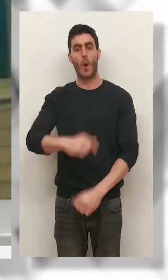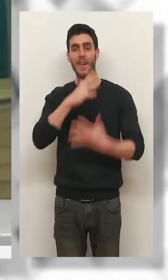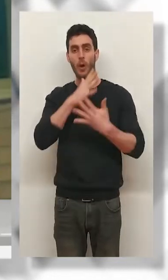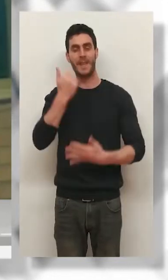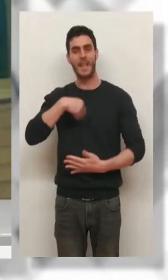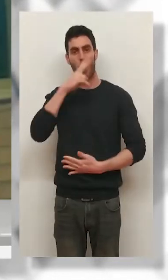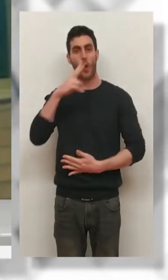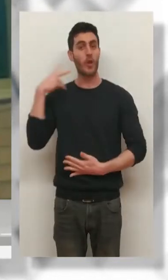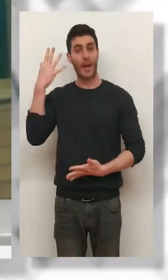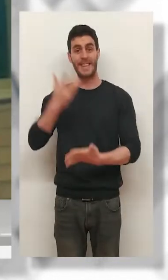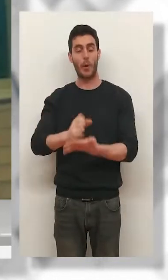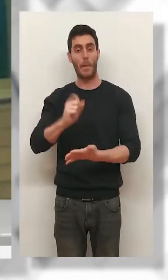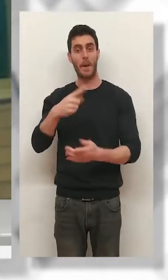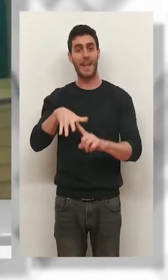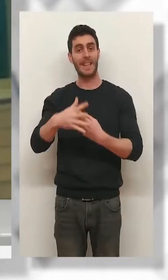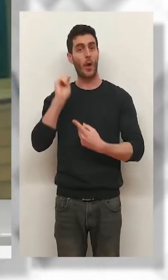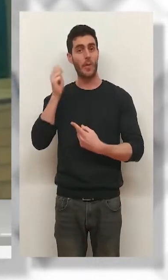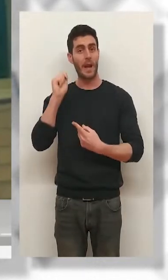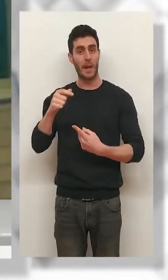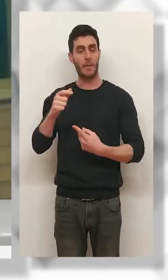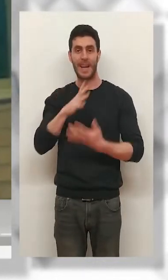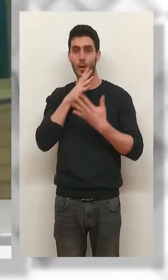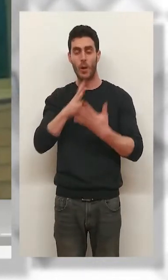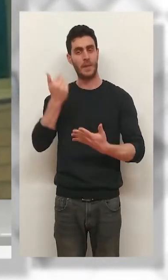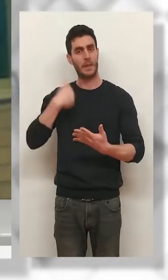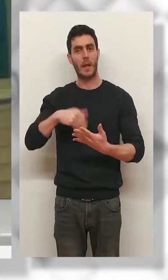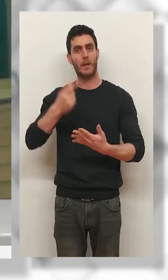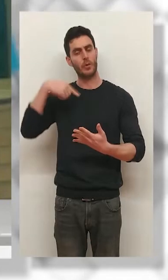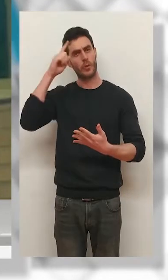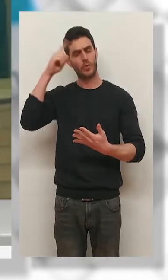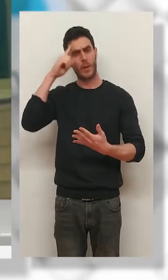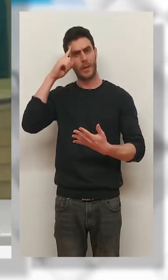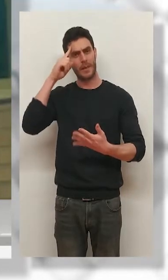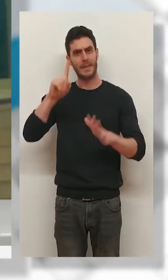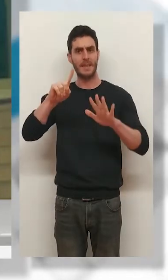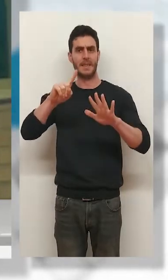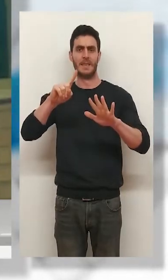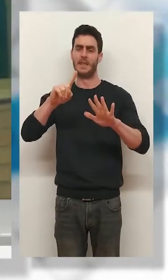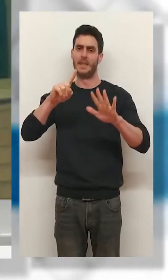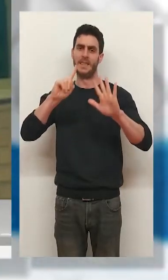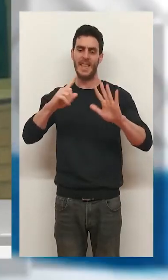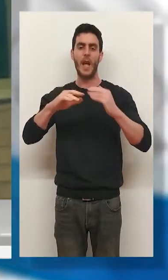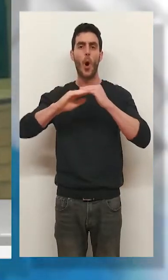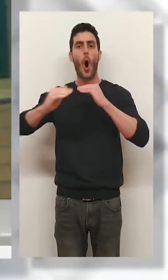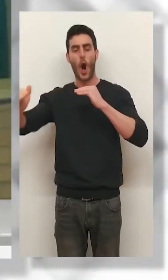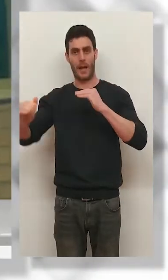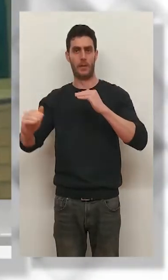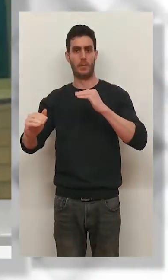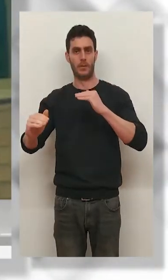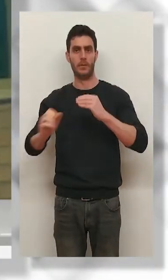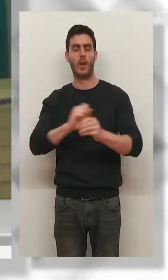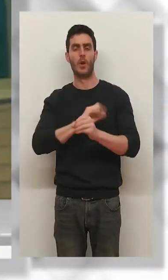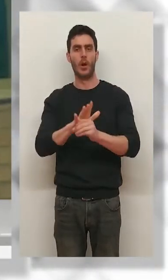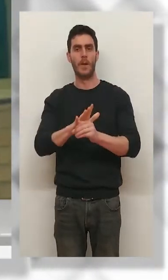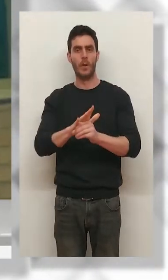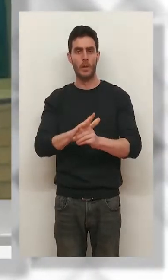Tiene que coger a Ramón. Y hoy se cumplen 2 años del primer estado de alarma. En este tiempo se han sucedido, lo saben bien, 6 olas de la pandemia y se han registrado más de